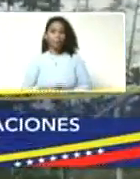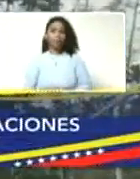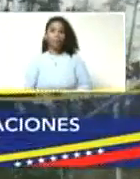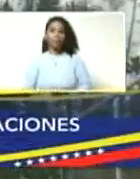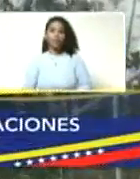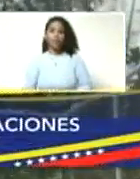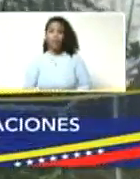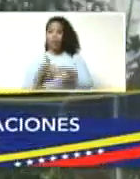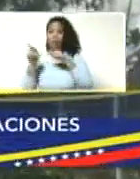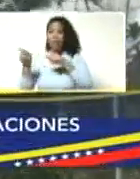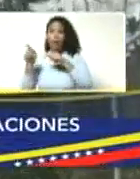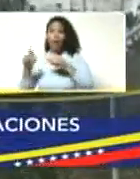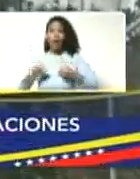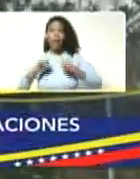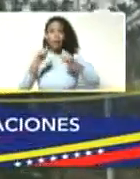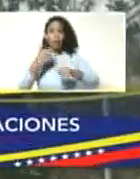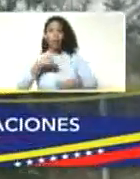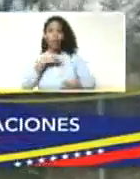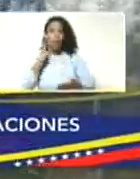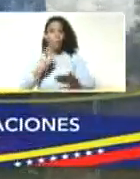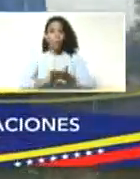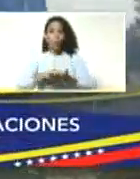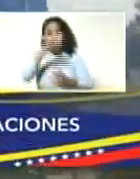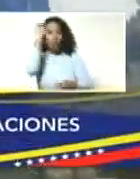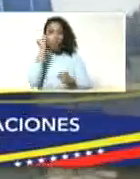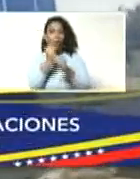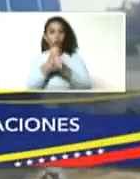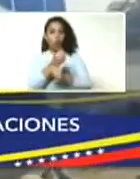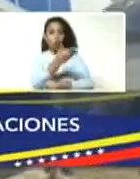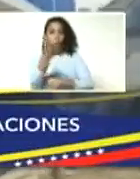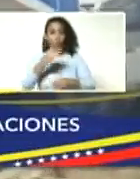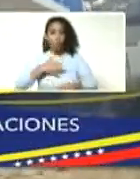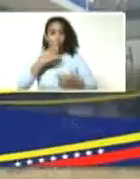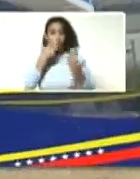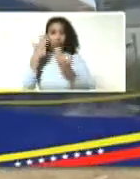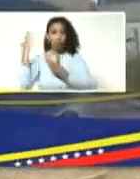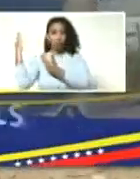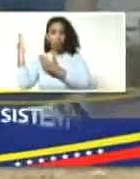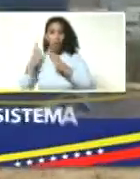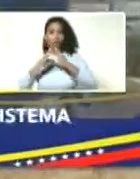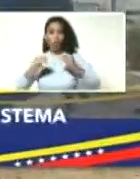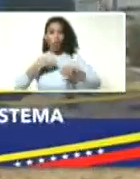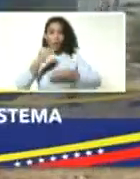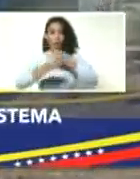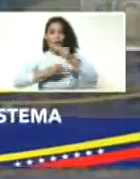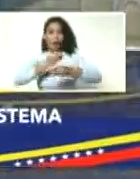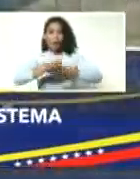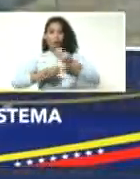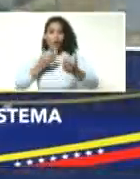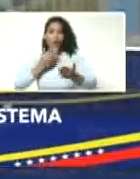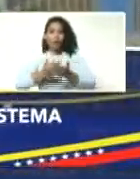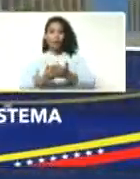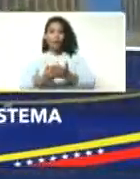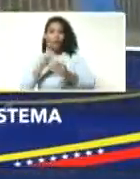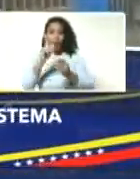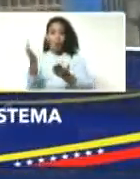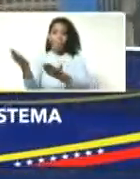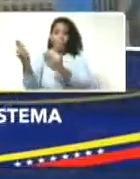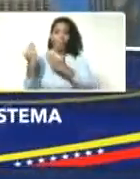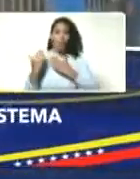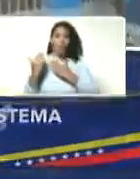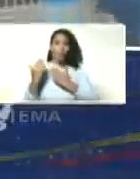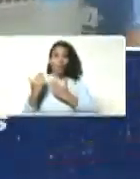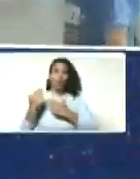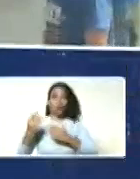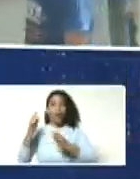bueno, allí iniciamos, nos montamos en el trabajo. Como pueden ver, esto es todo lo que se ha obtenido gracias a su apoyo, el apoyo